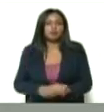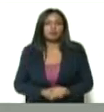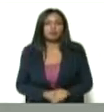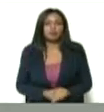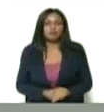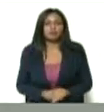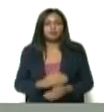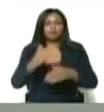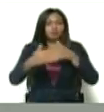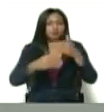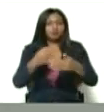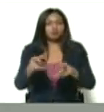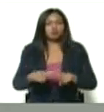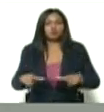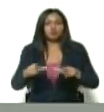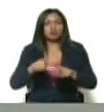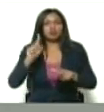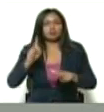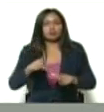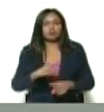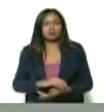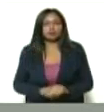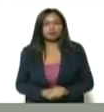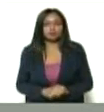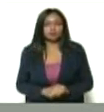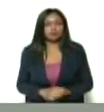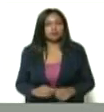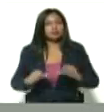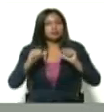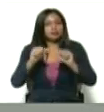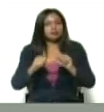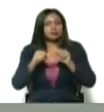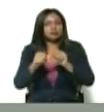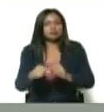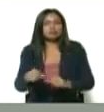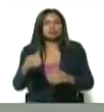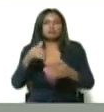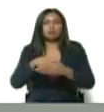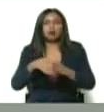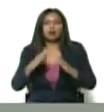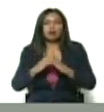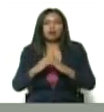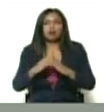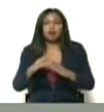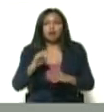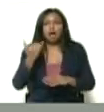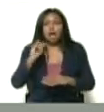el resto de áreas que se mantienen en cuarentena. ¿Más preguntas?